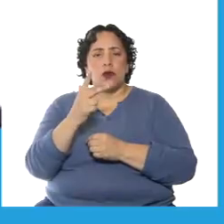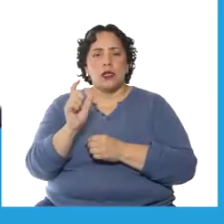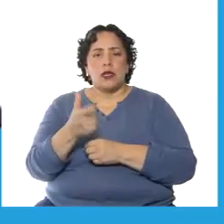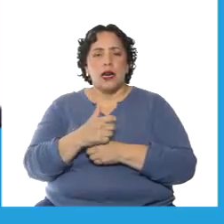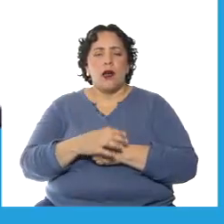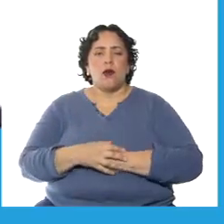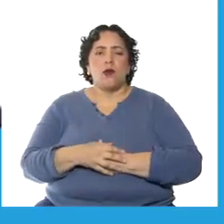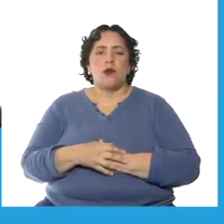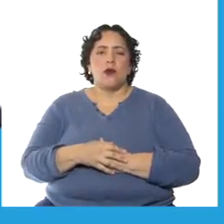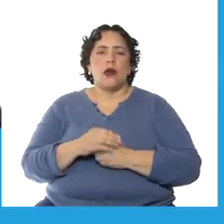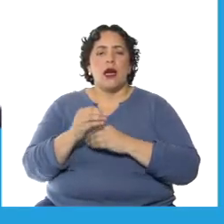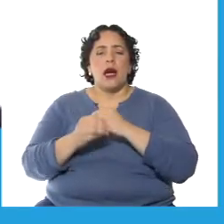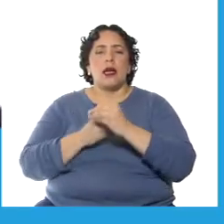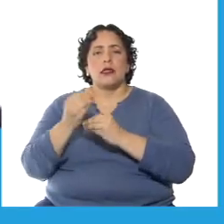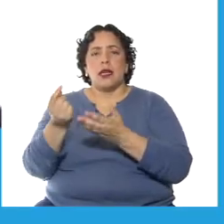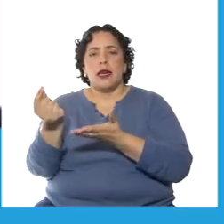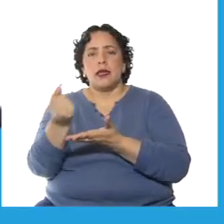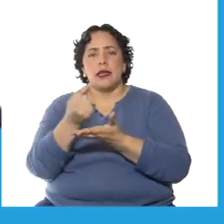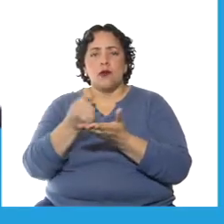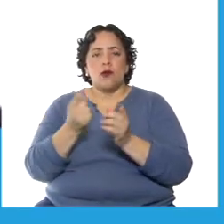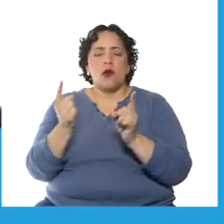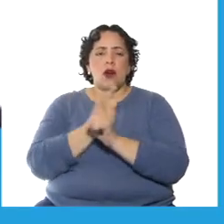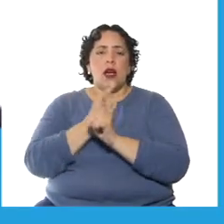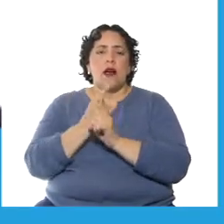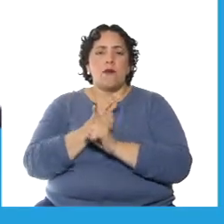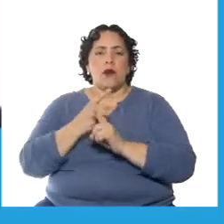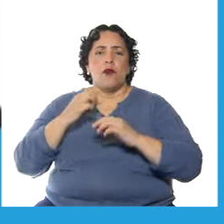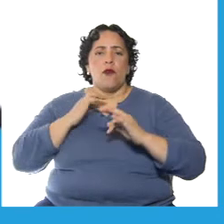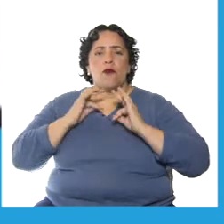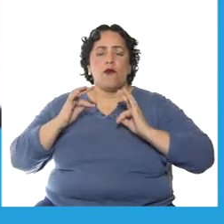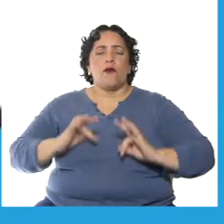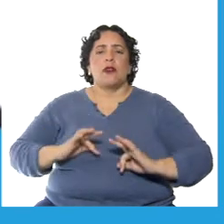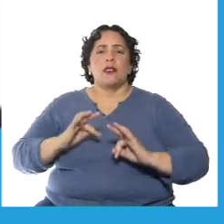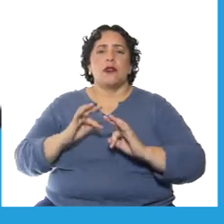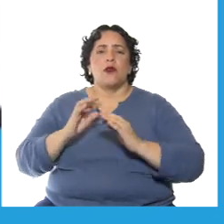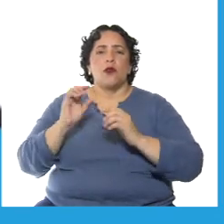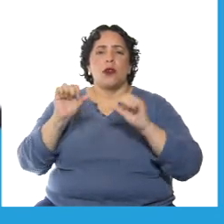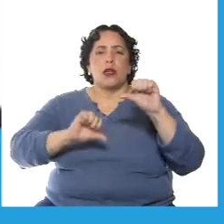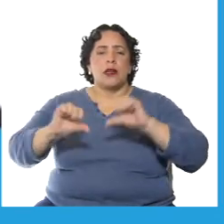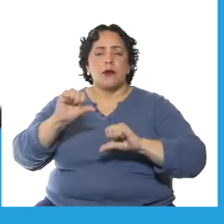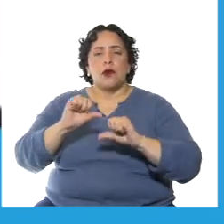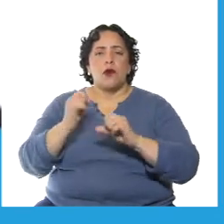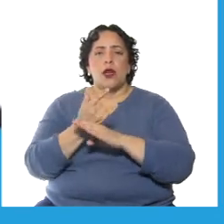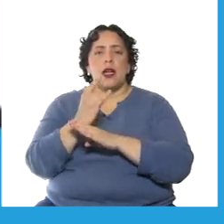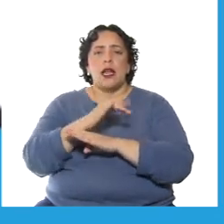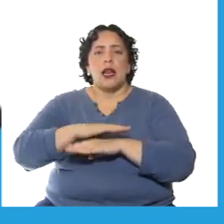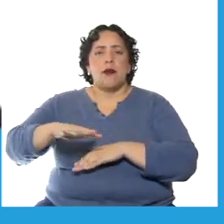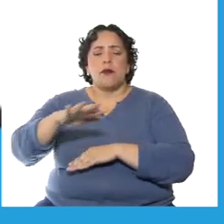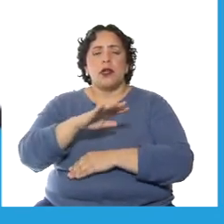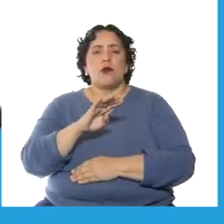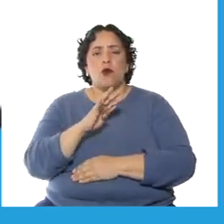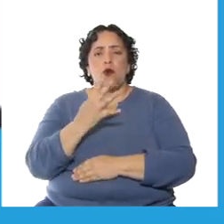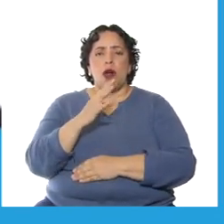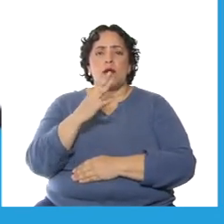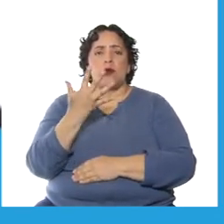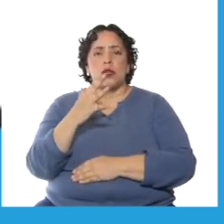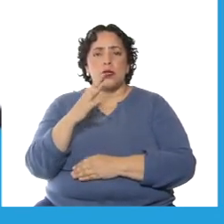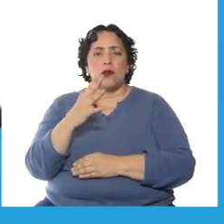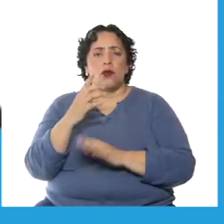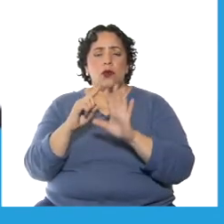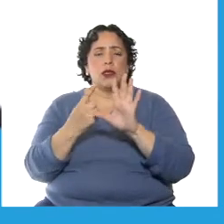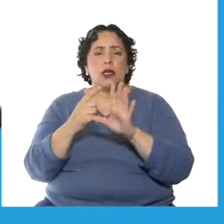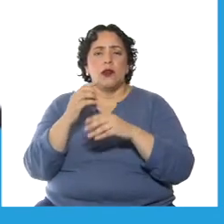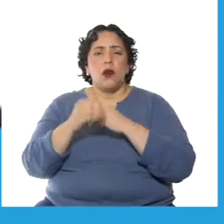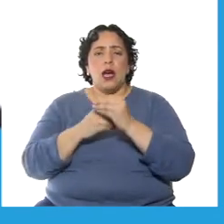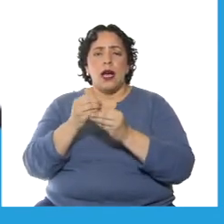grado? Realizar dibujo de los cambios físicos y químicos en el ambiente. Ahora, para cuarto, quinto y sexto. Realizar